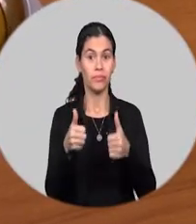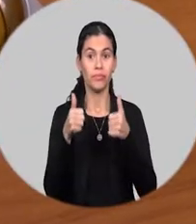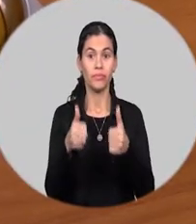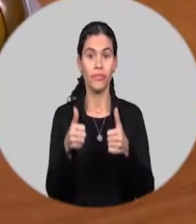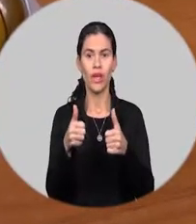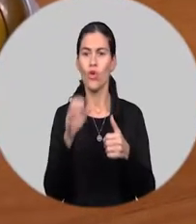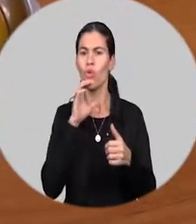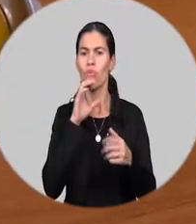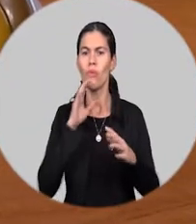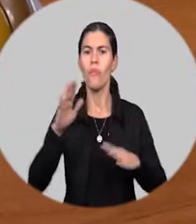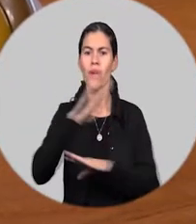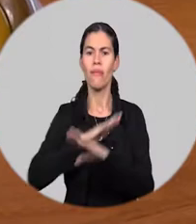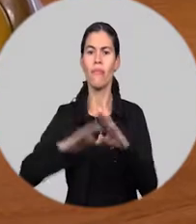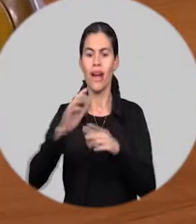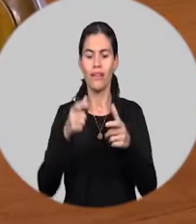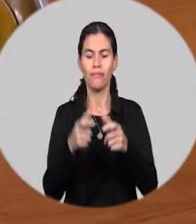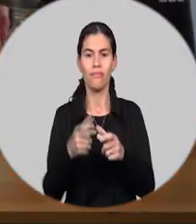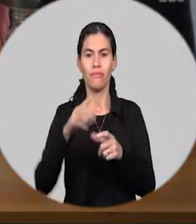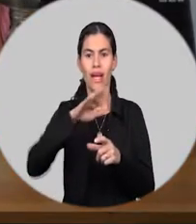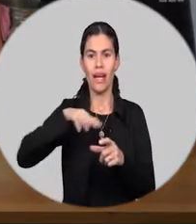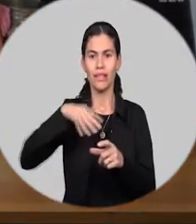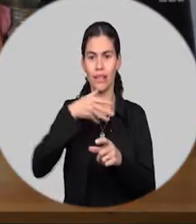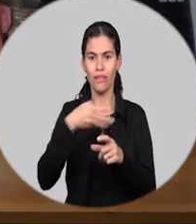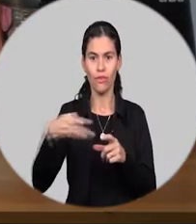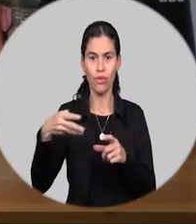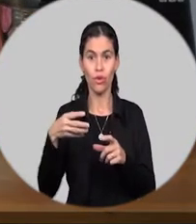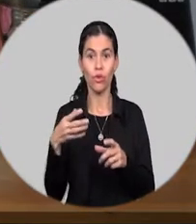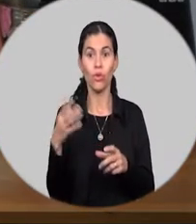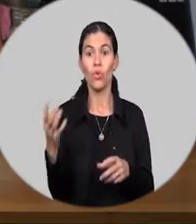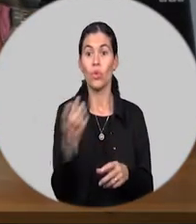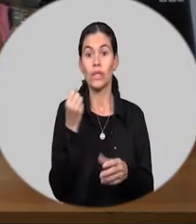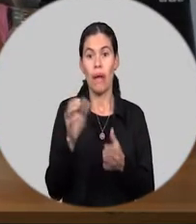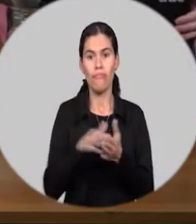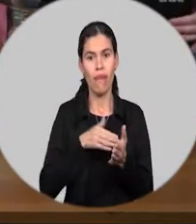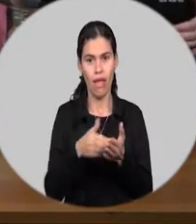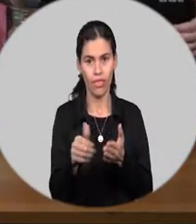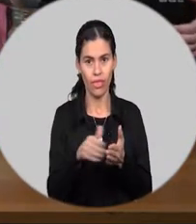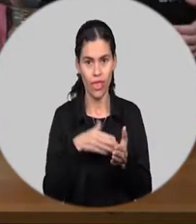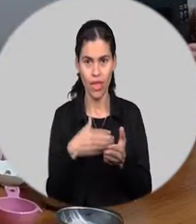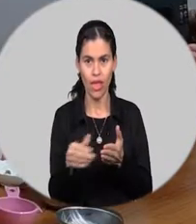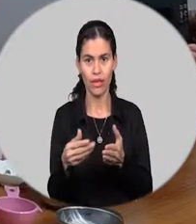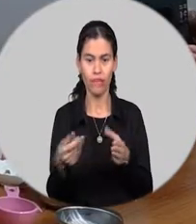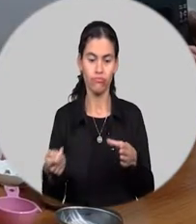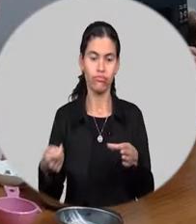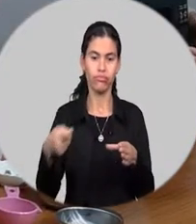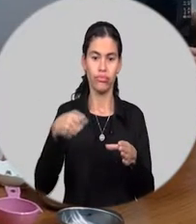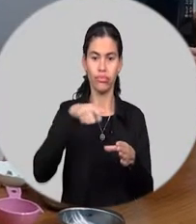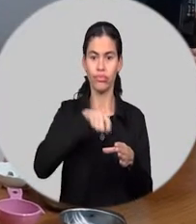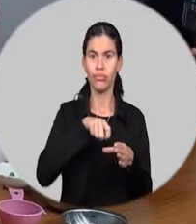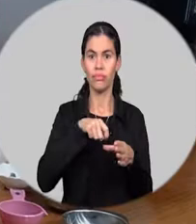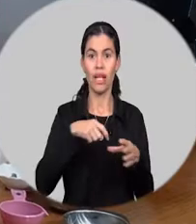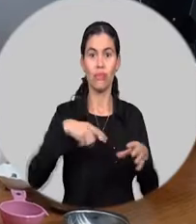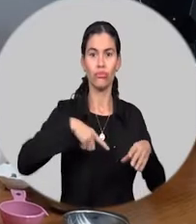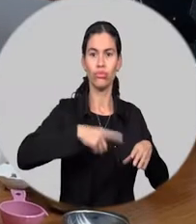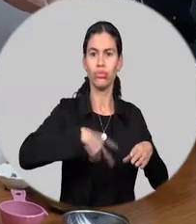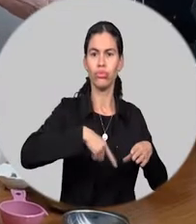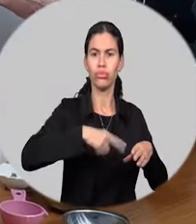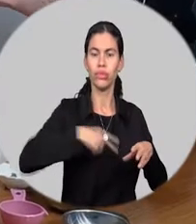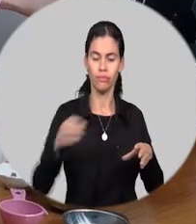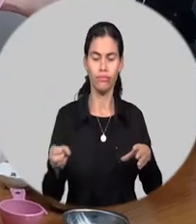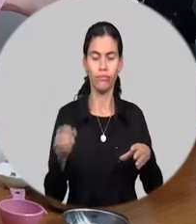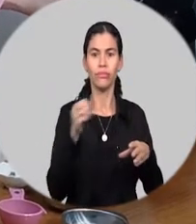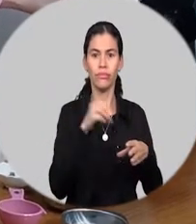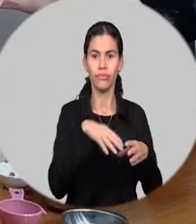Bueno, para la elaboración de la pasta farola vamos a usar la manteca que colocamos en la